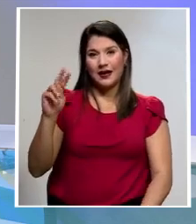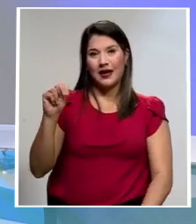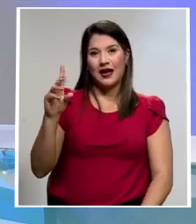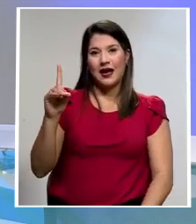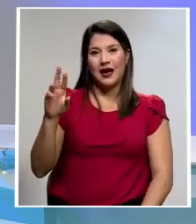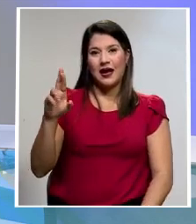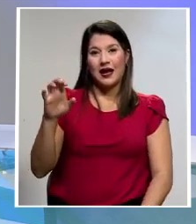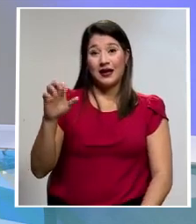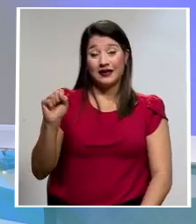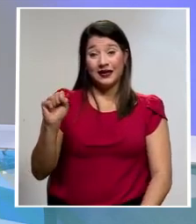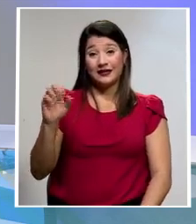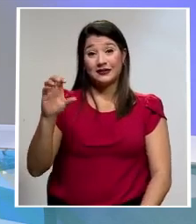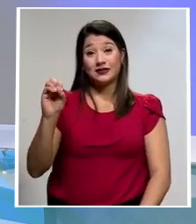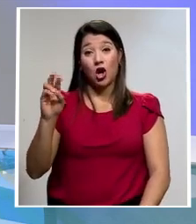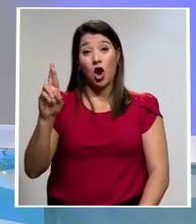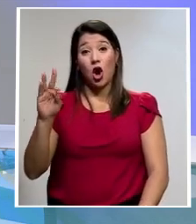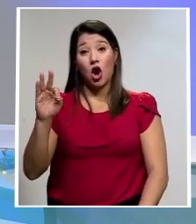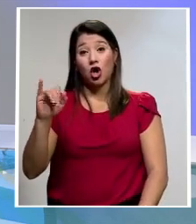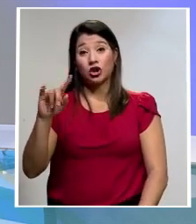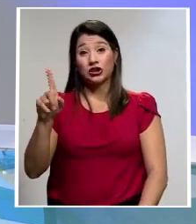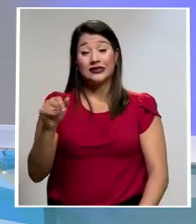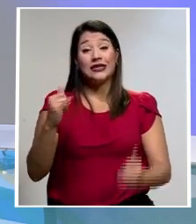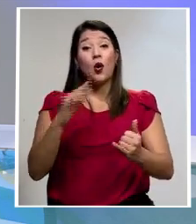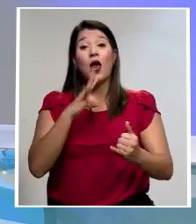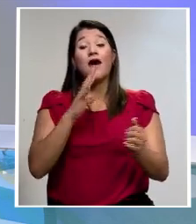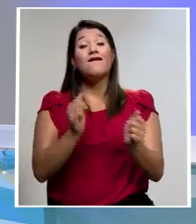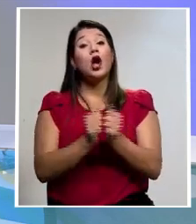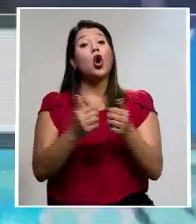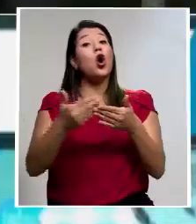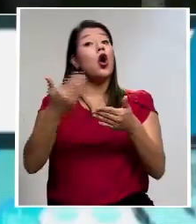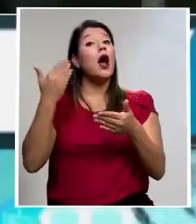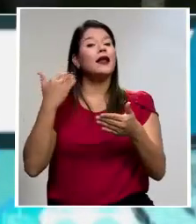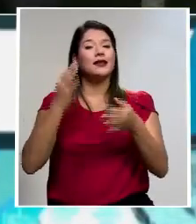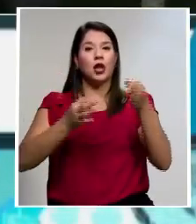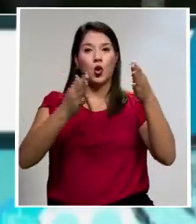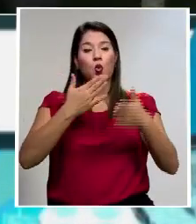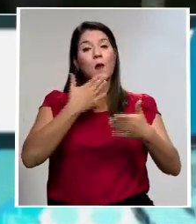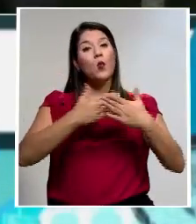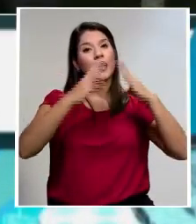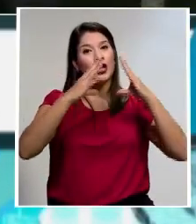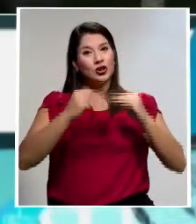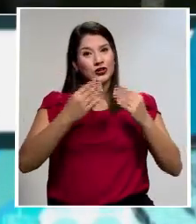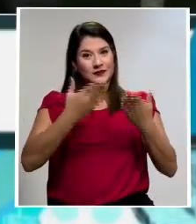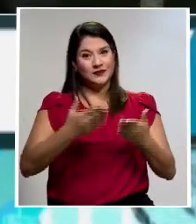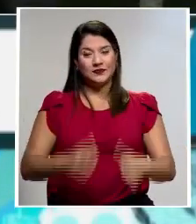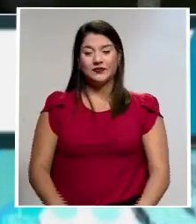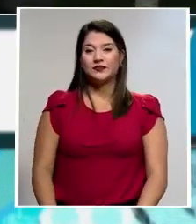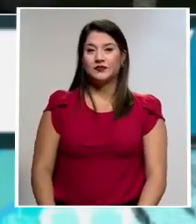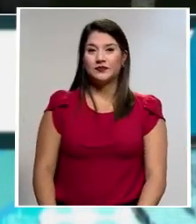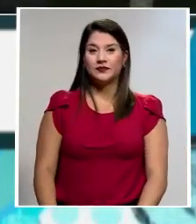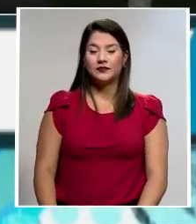va a conversar con el ex juez Eva Lacuña. Adelante, Andrés, buenas noches.